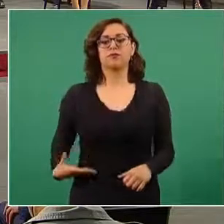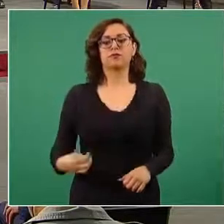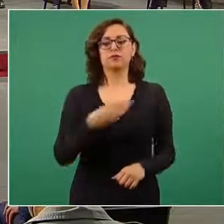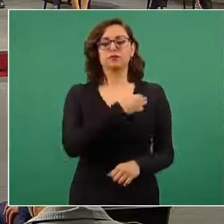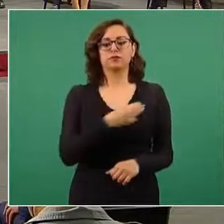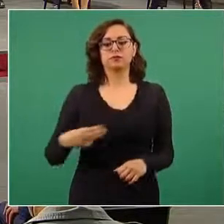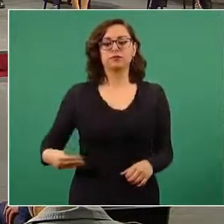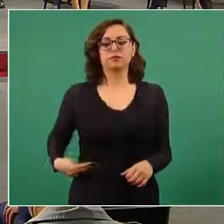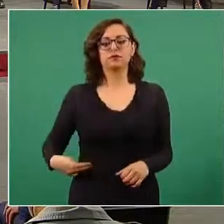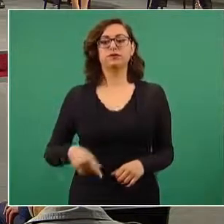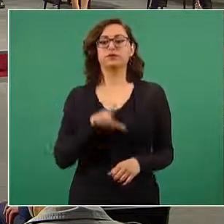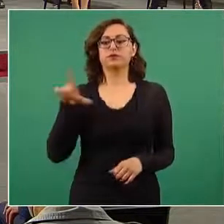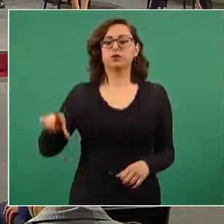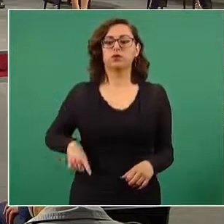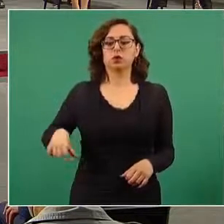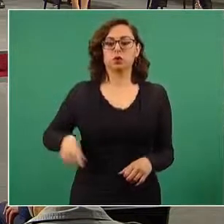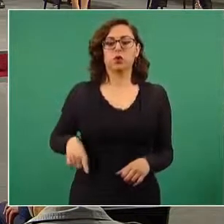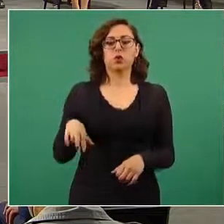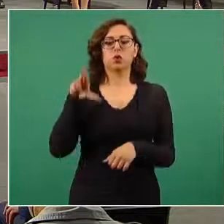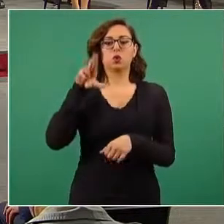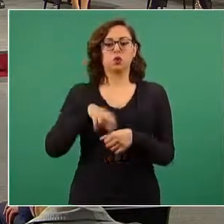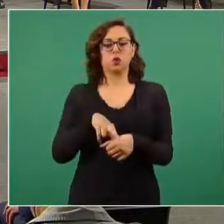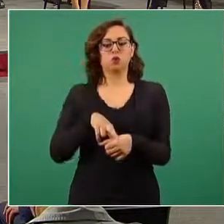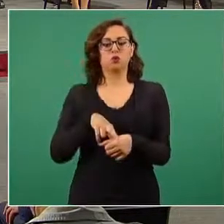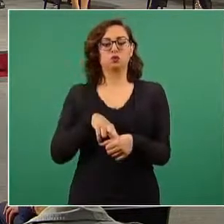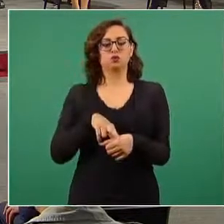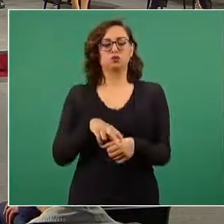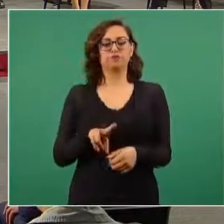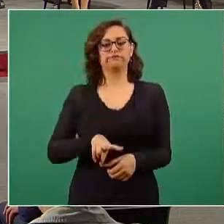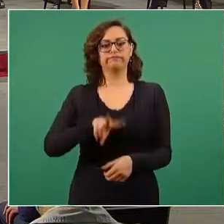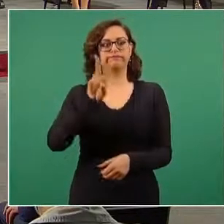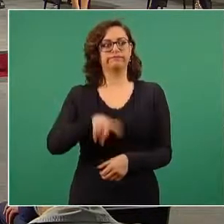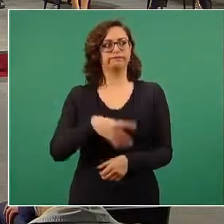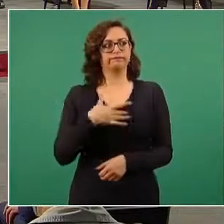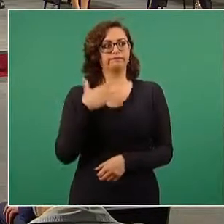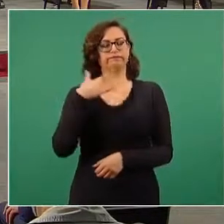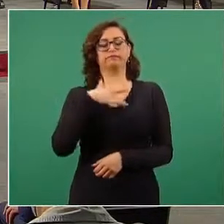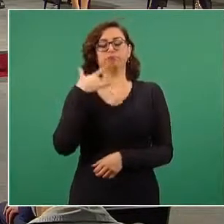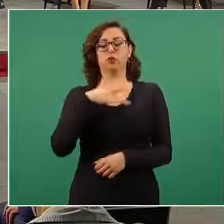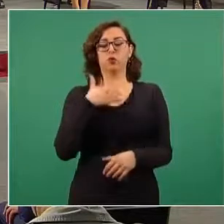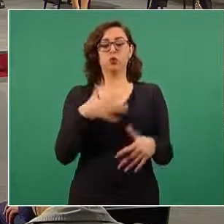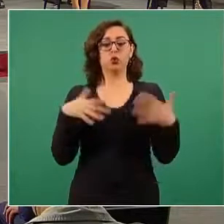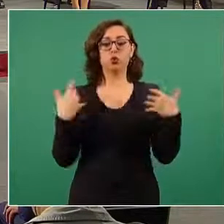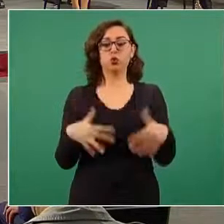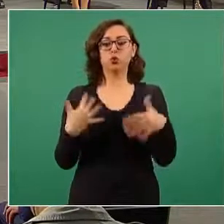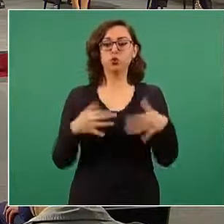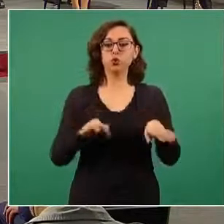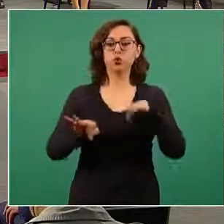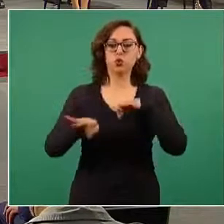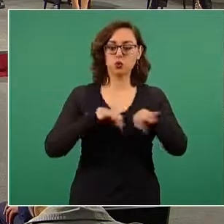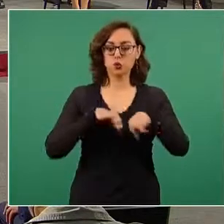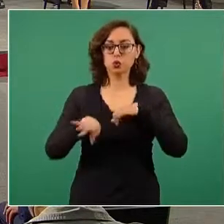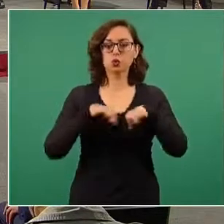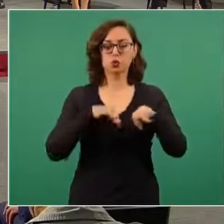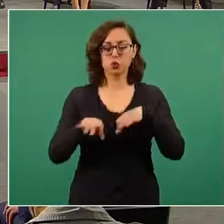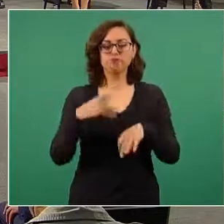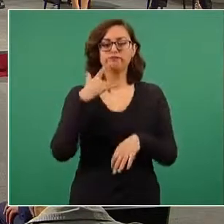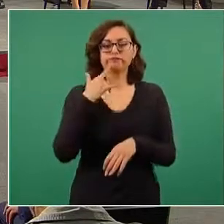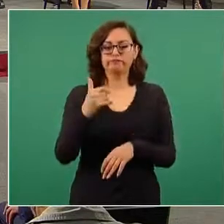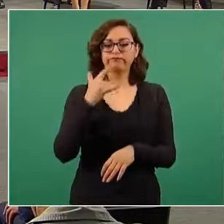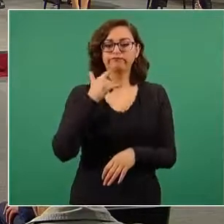municipales, a los gobernadores. Es una labor que estamos